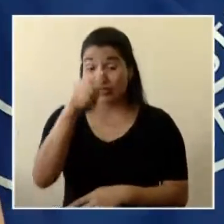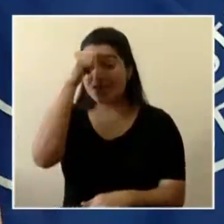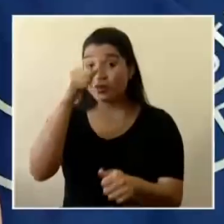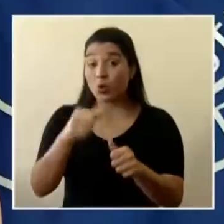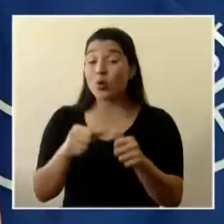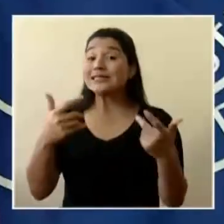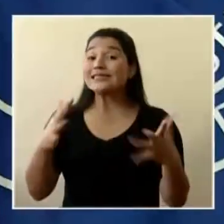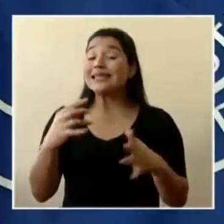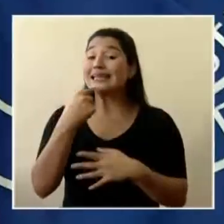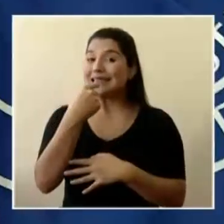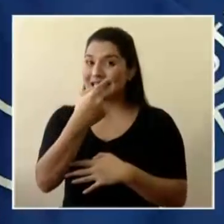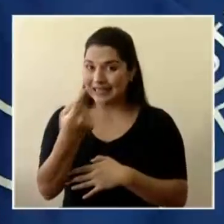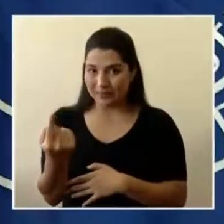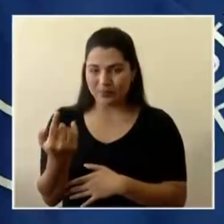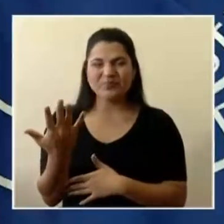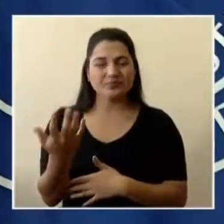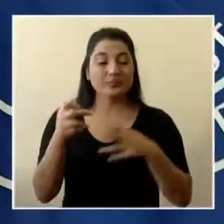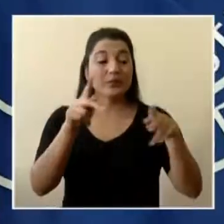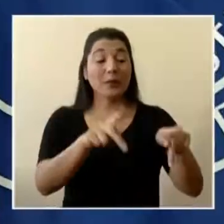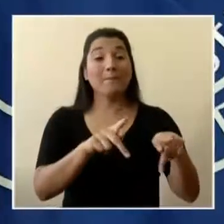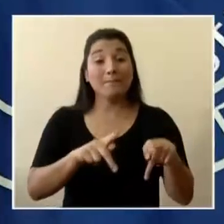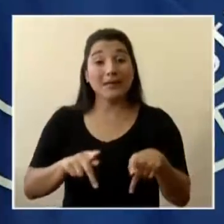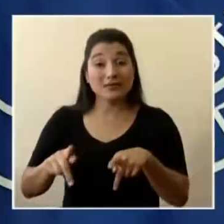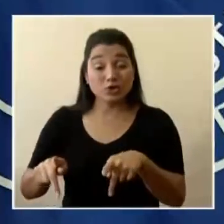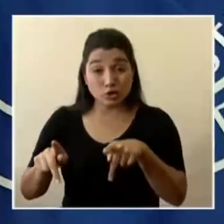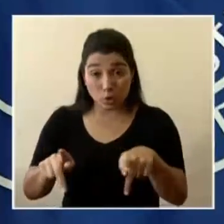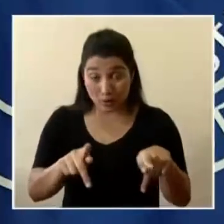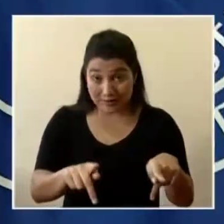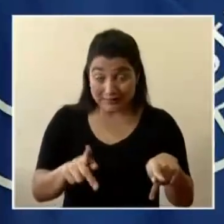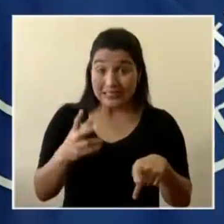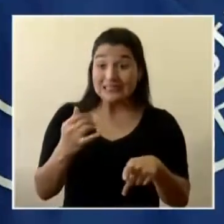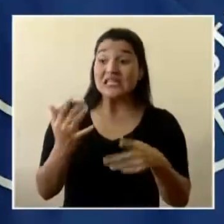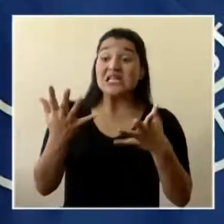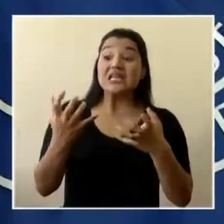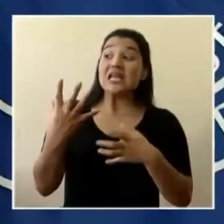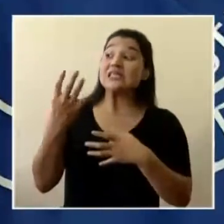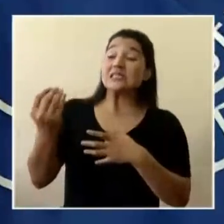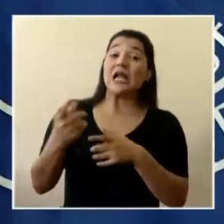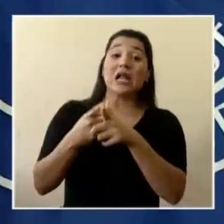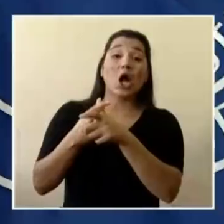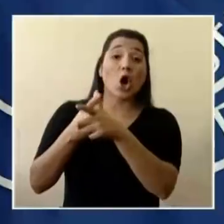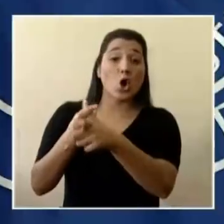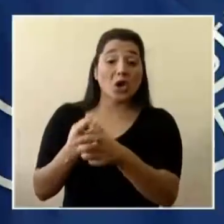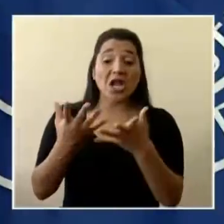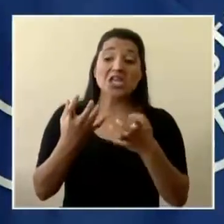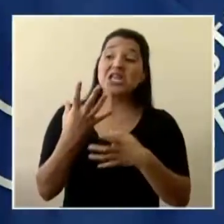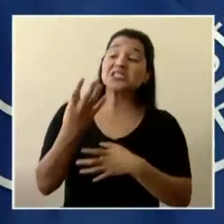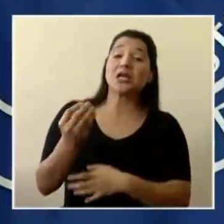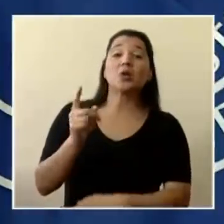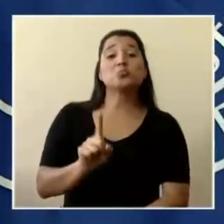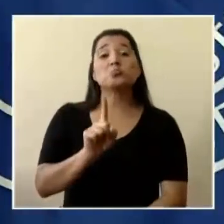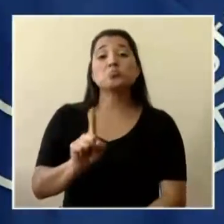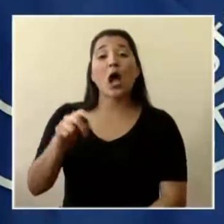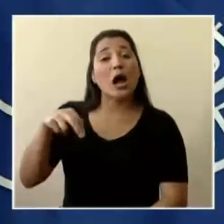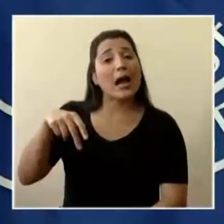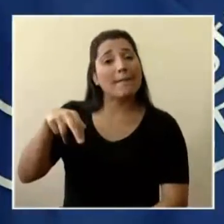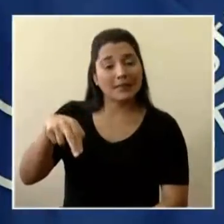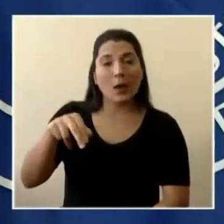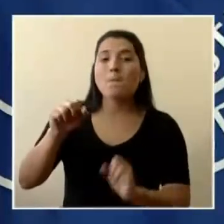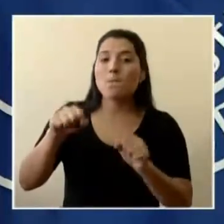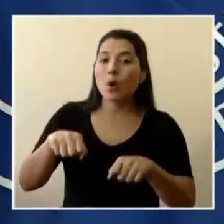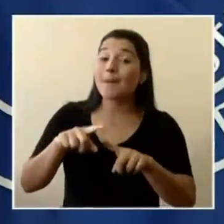dicho, las personas que quieren salir a correr o a caminar alrededor de sus casas, que lo hagan